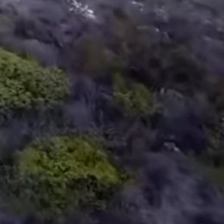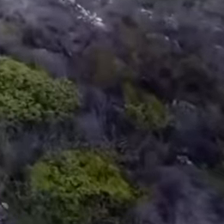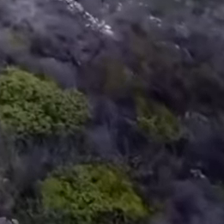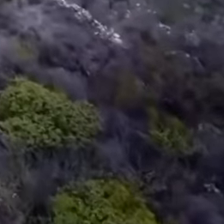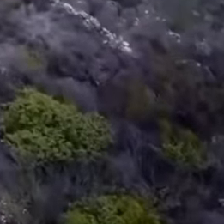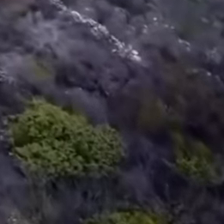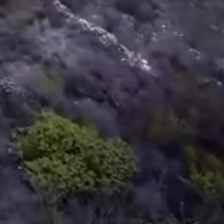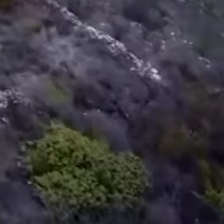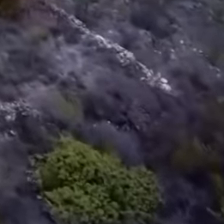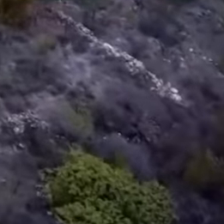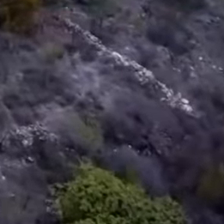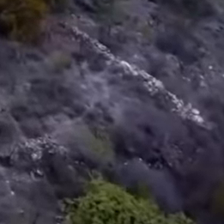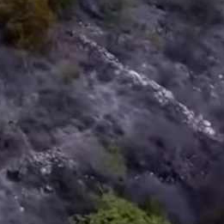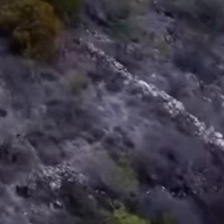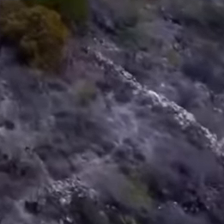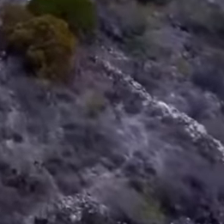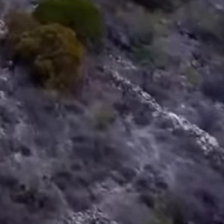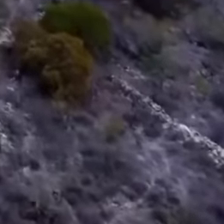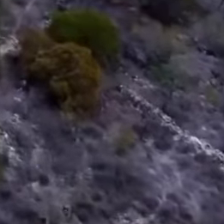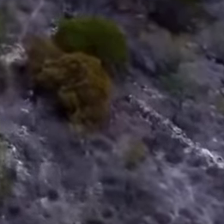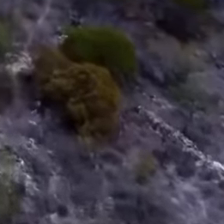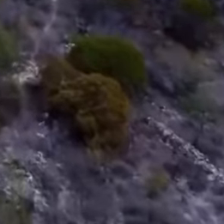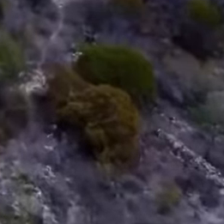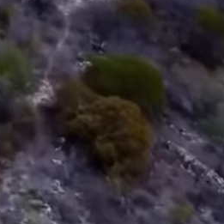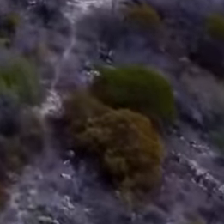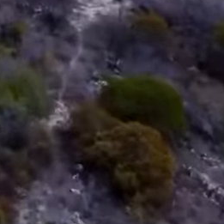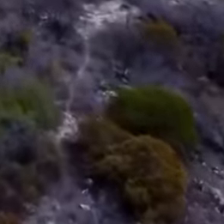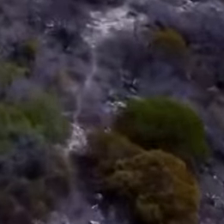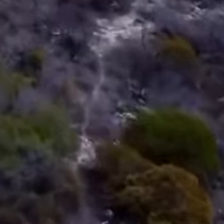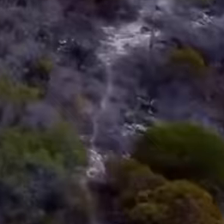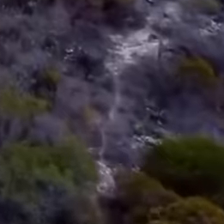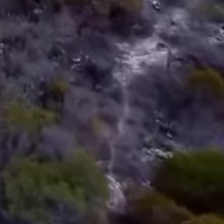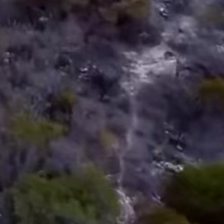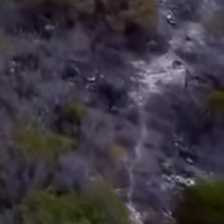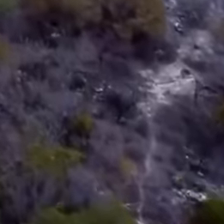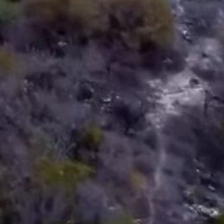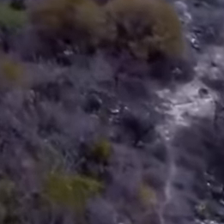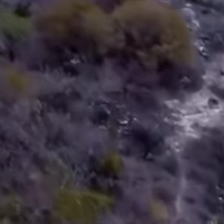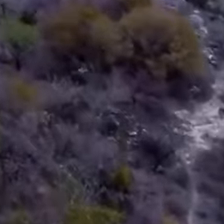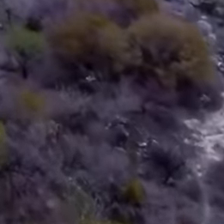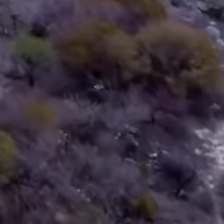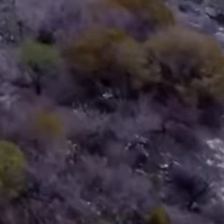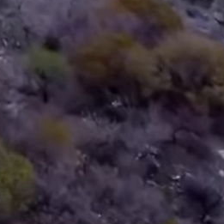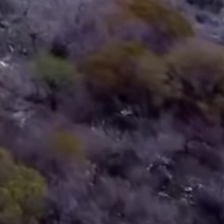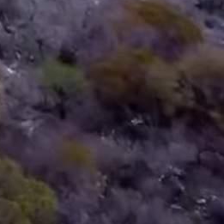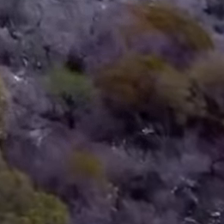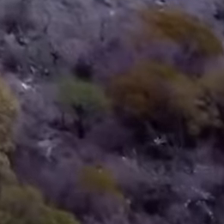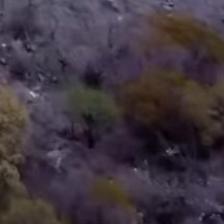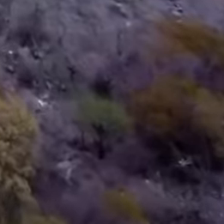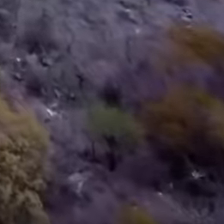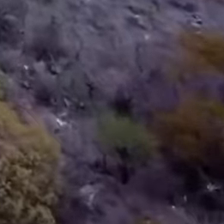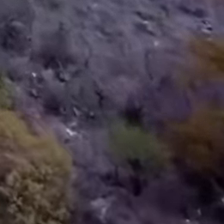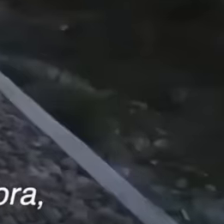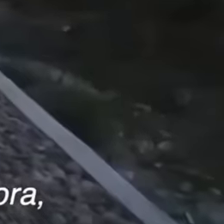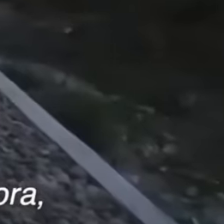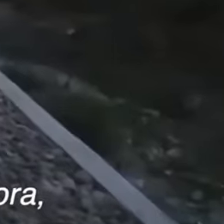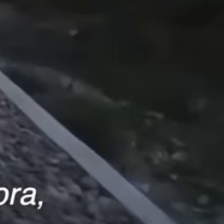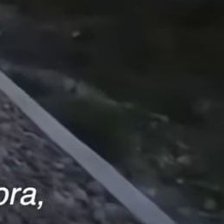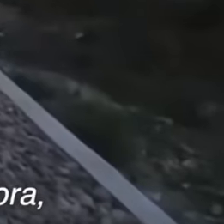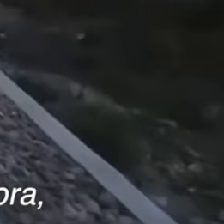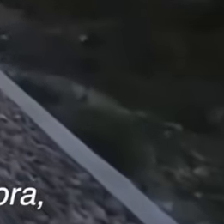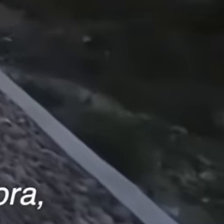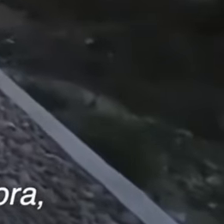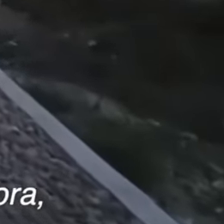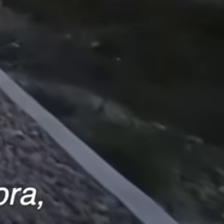rápido. O sea, es una forma en que más viable que nos transportemos de aquí por alguna emergencia, una necesidad.